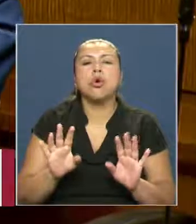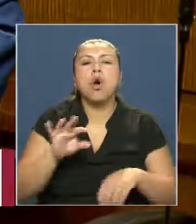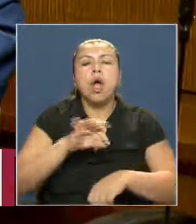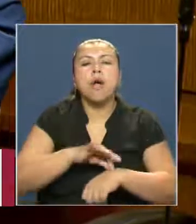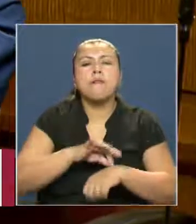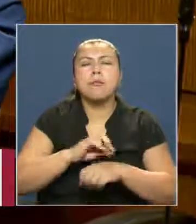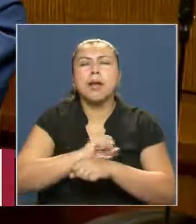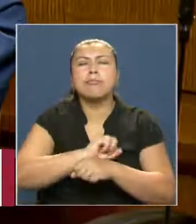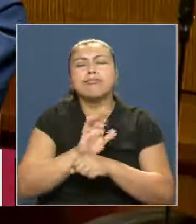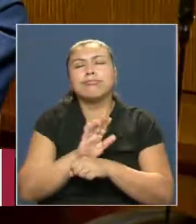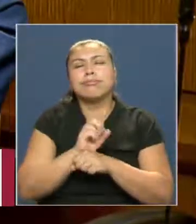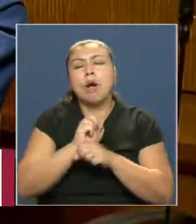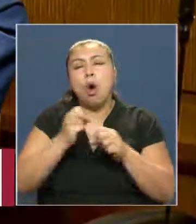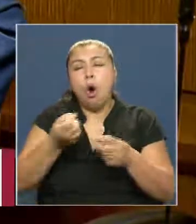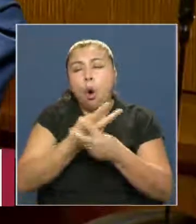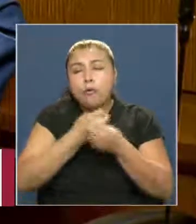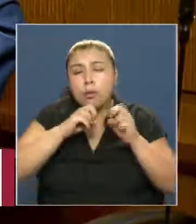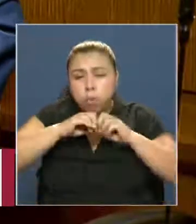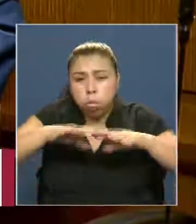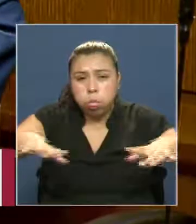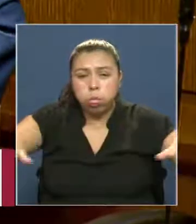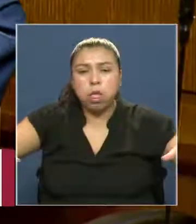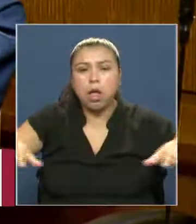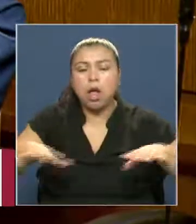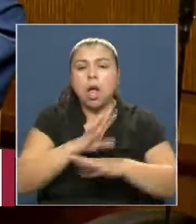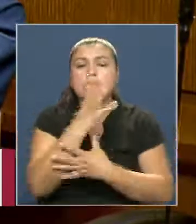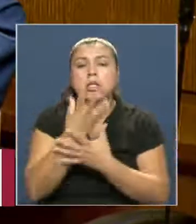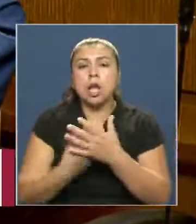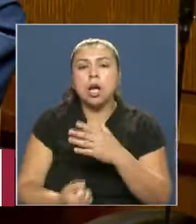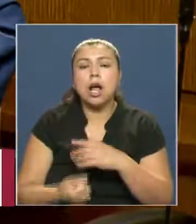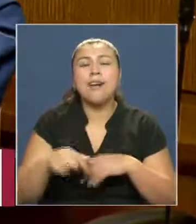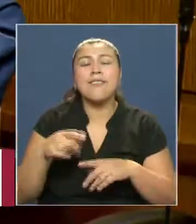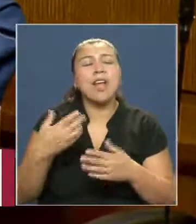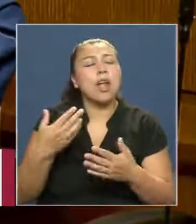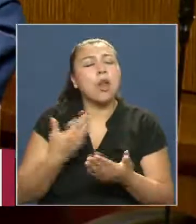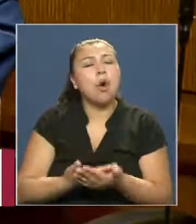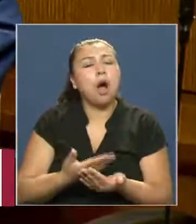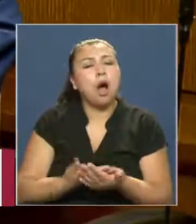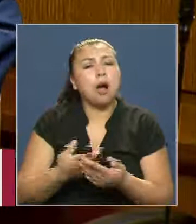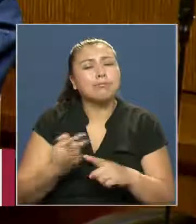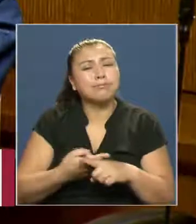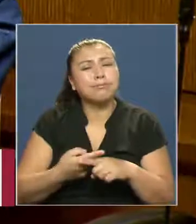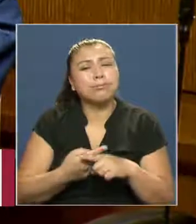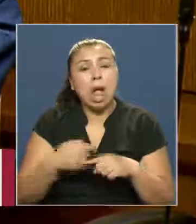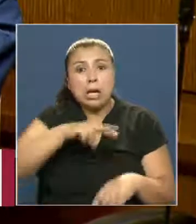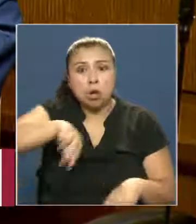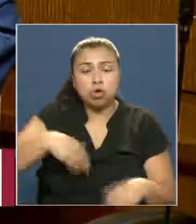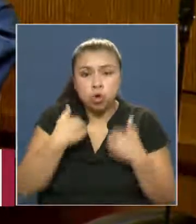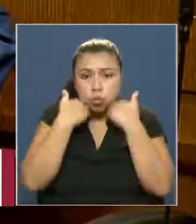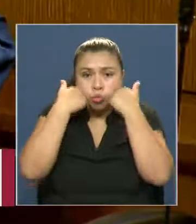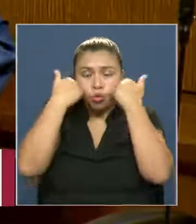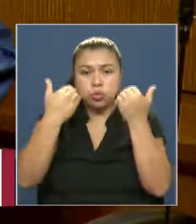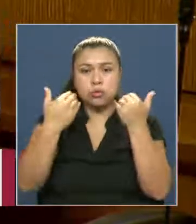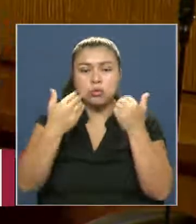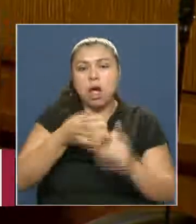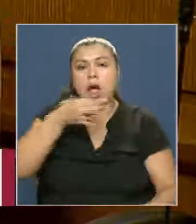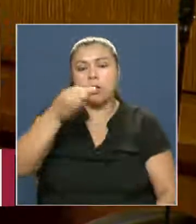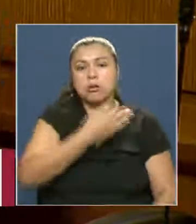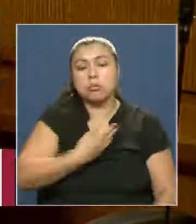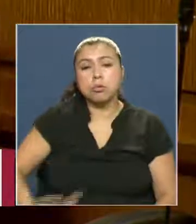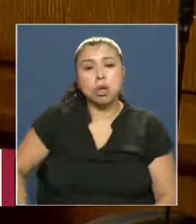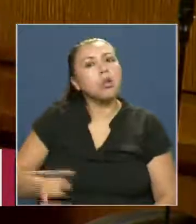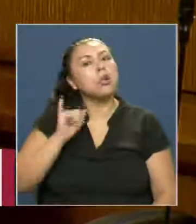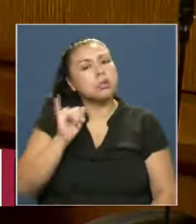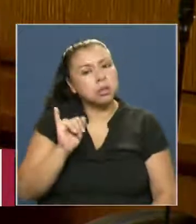una contribución para el futuro de nuestro país y se terminen este tipo de abusos que deben avergonzarnos. He dicho, Presidenta, vamos a votar, por